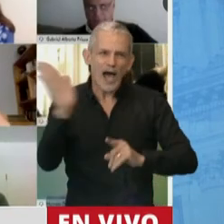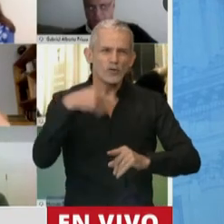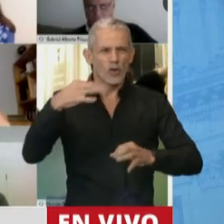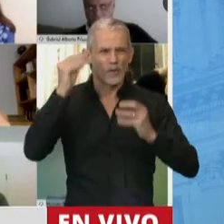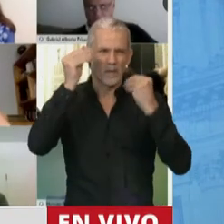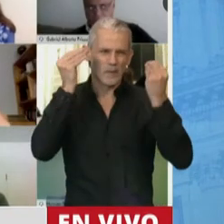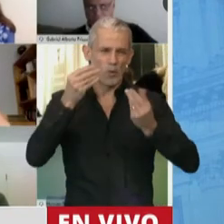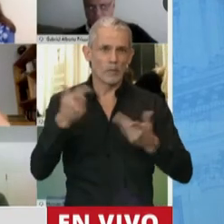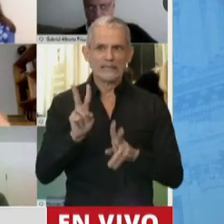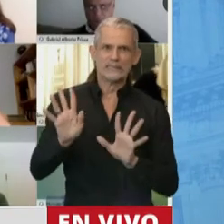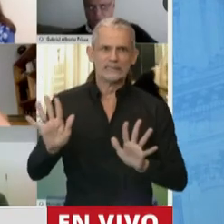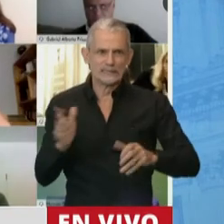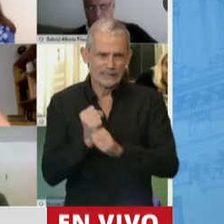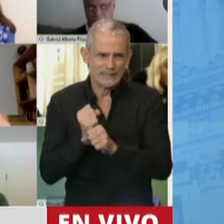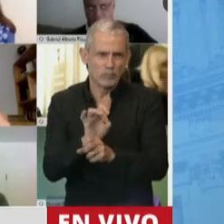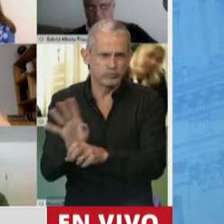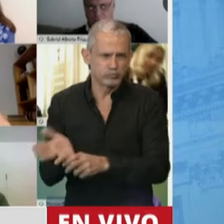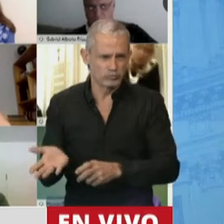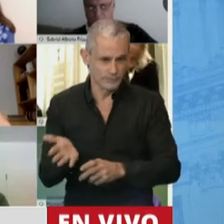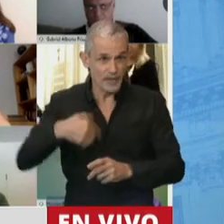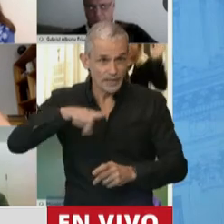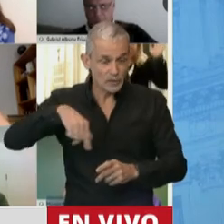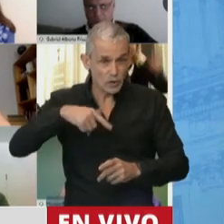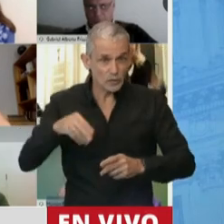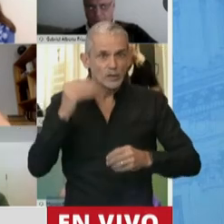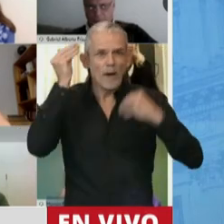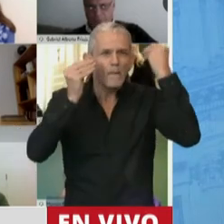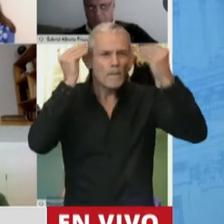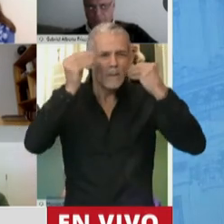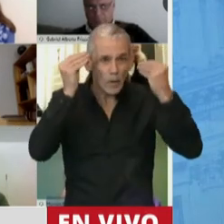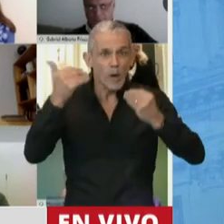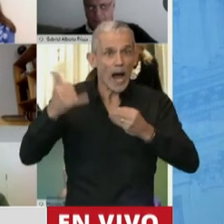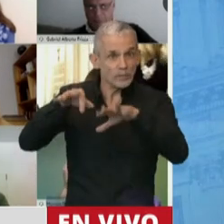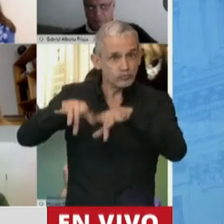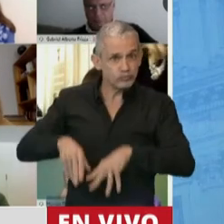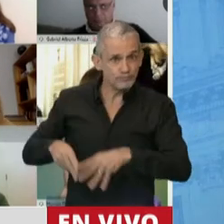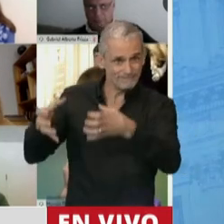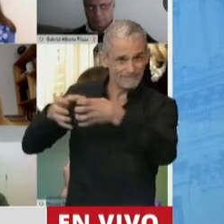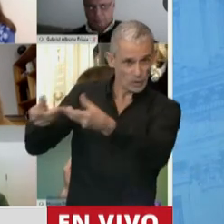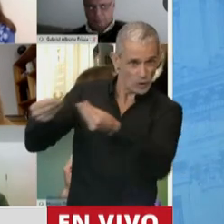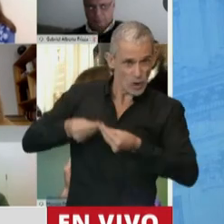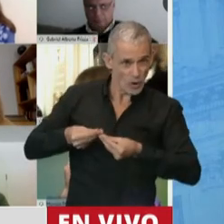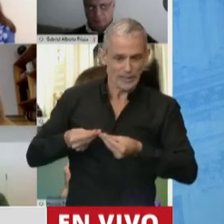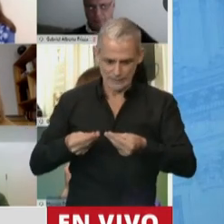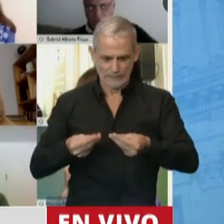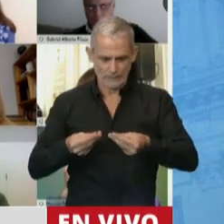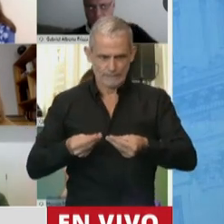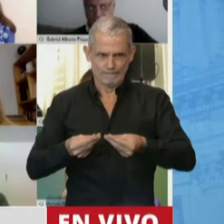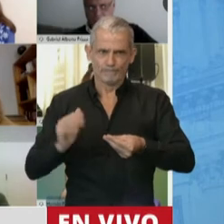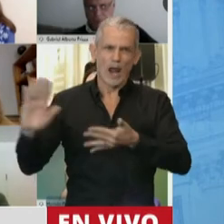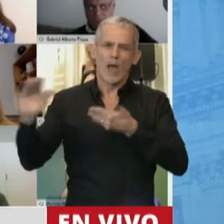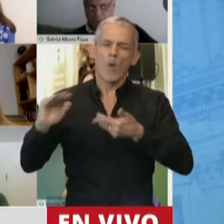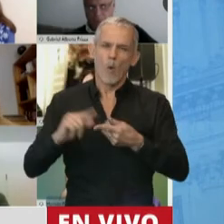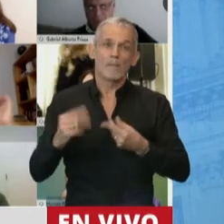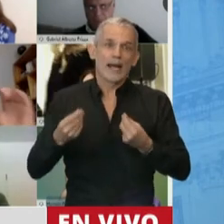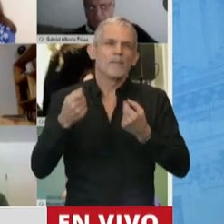que hemos tomado muchas de las preocupaciones que plantean los empresarios justamente para garantizar